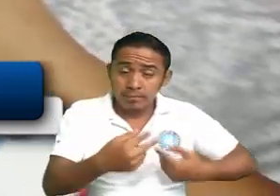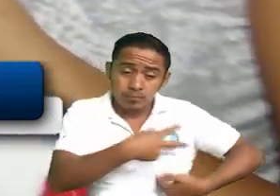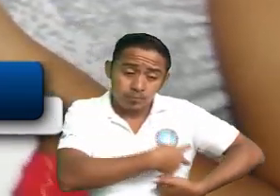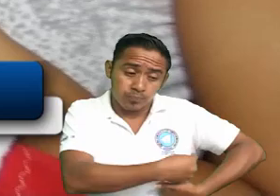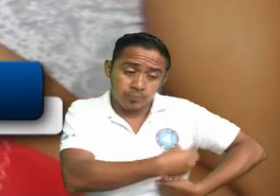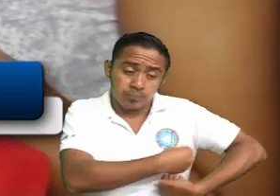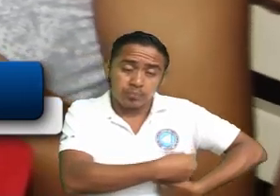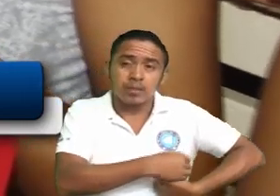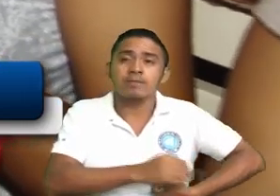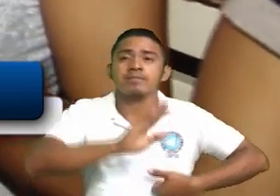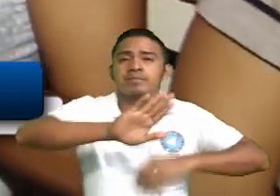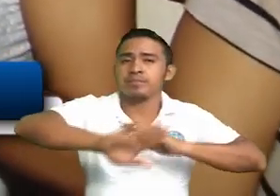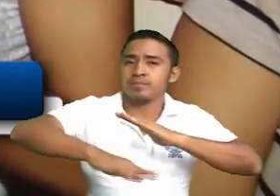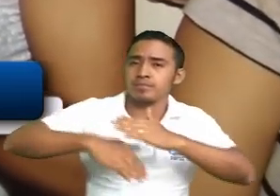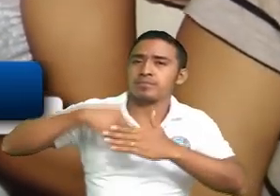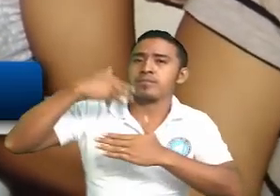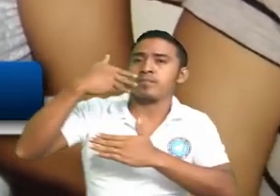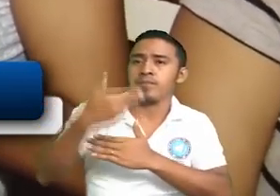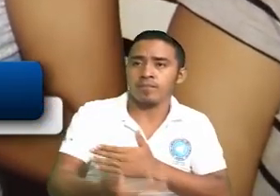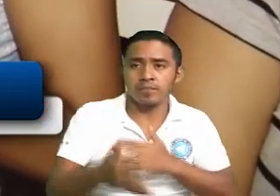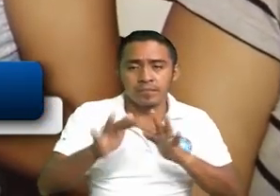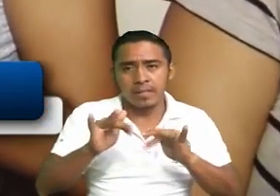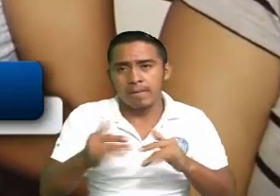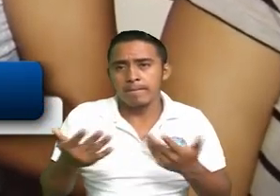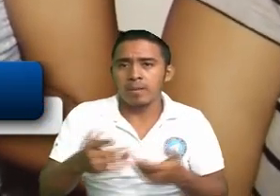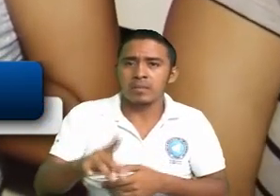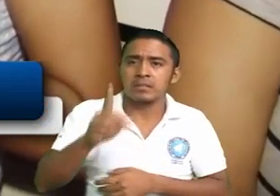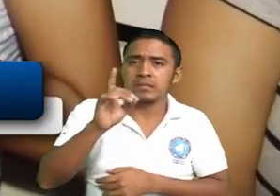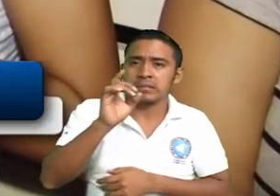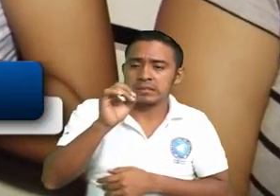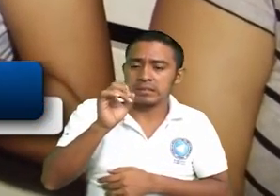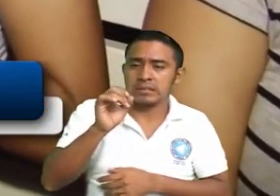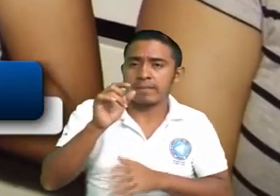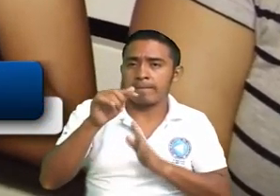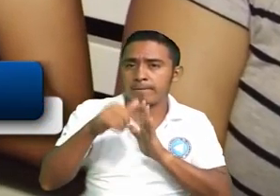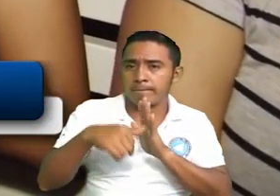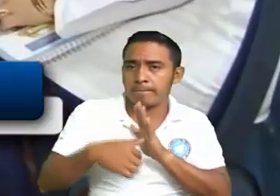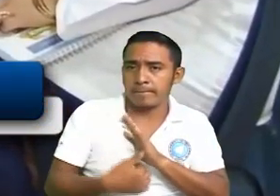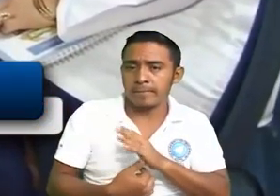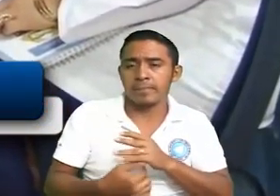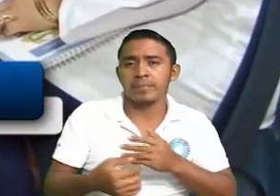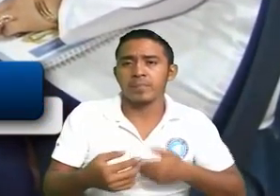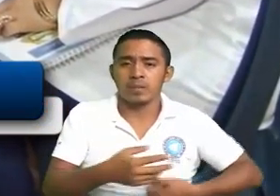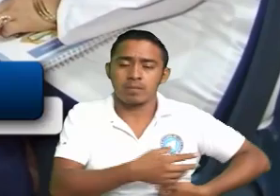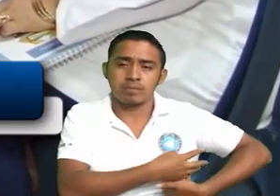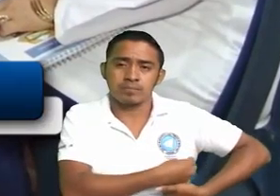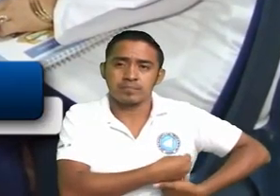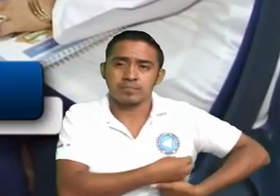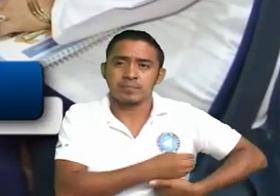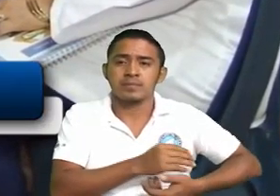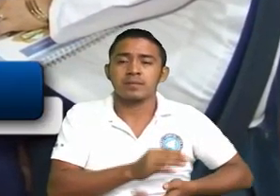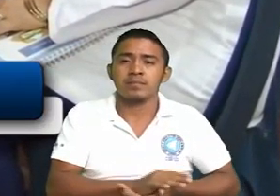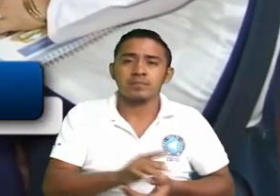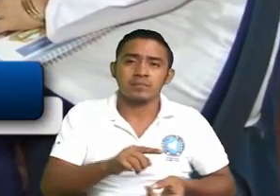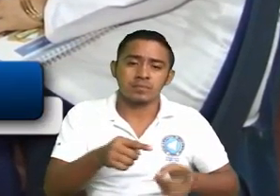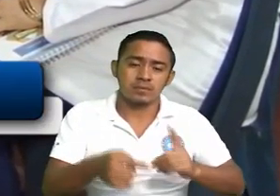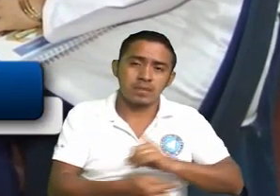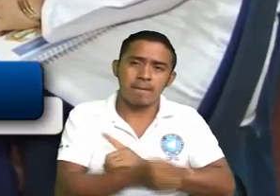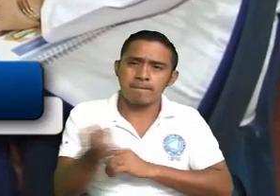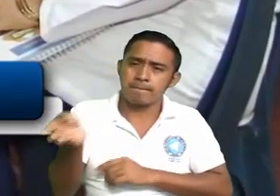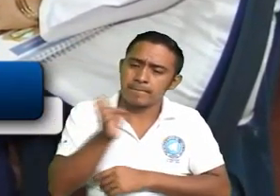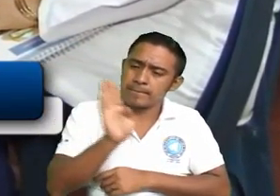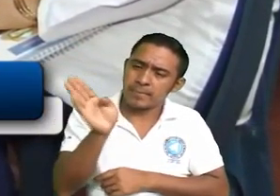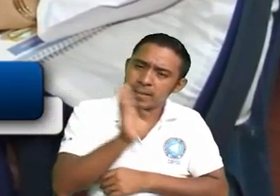importante que lo conozcas. ¿Qué pasa? La primera leche que tú produces después del séptimo día es de un color azuladita, un color azul